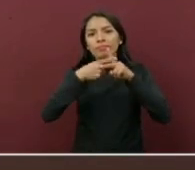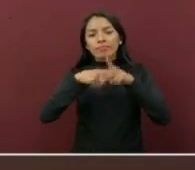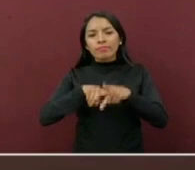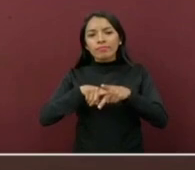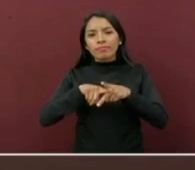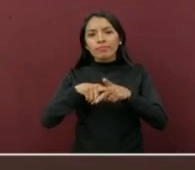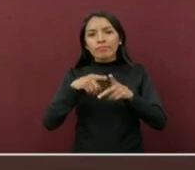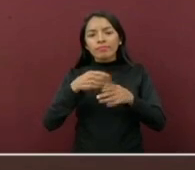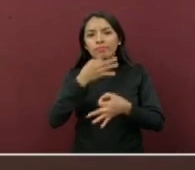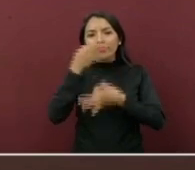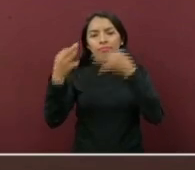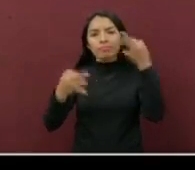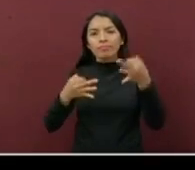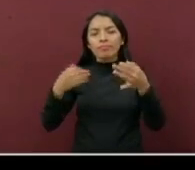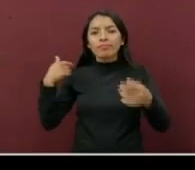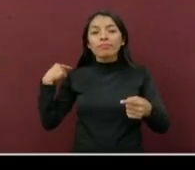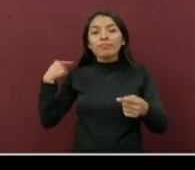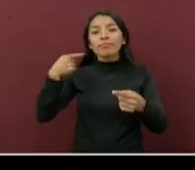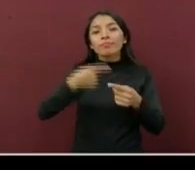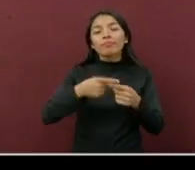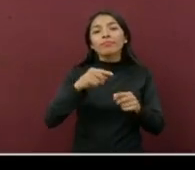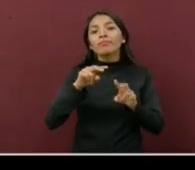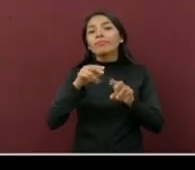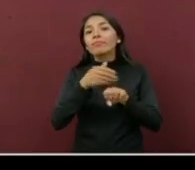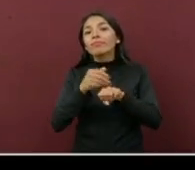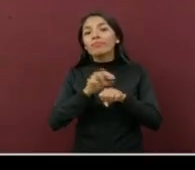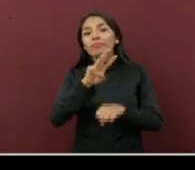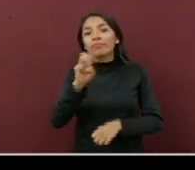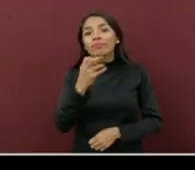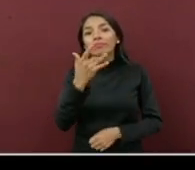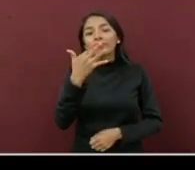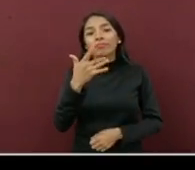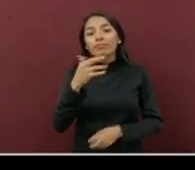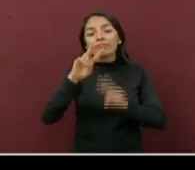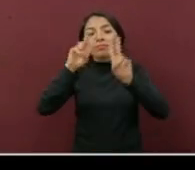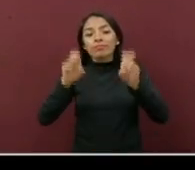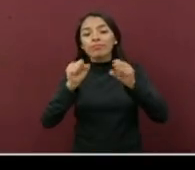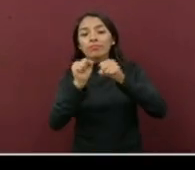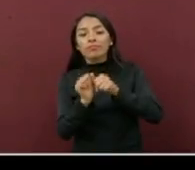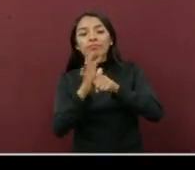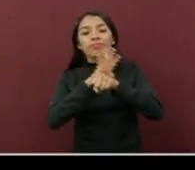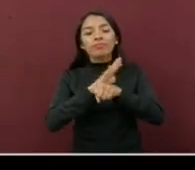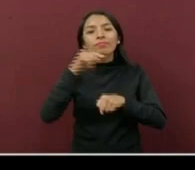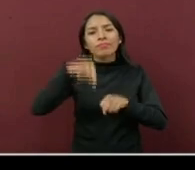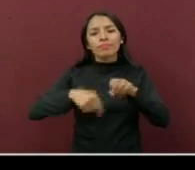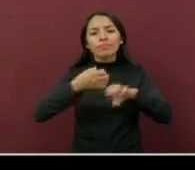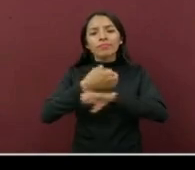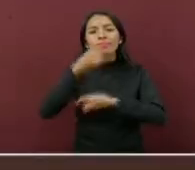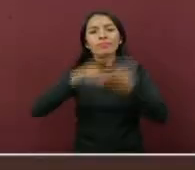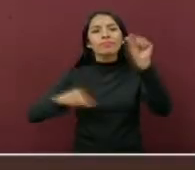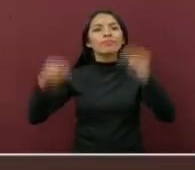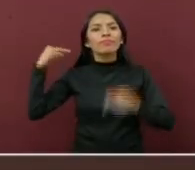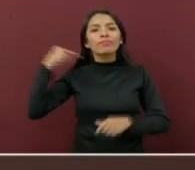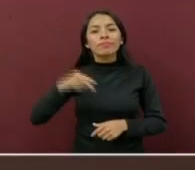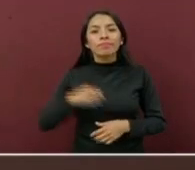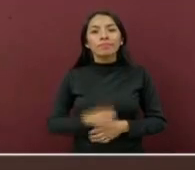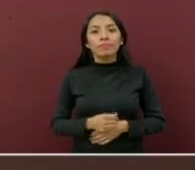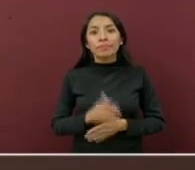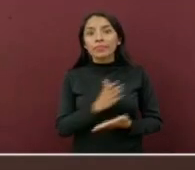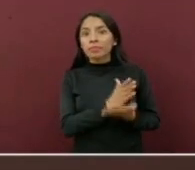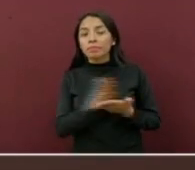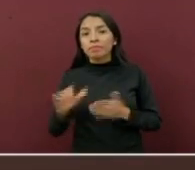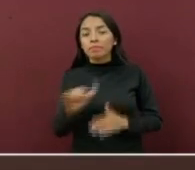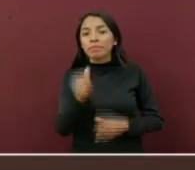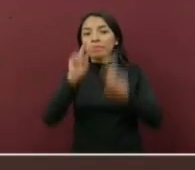número 355 de la actualización del coronavirus en nuestro estado pero además hablaremos hoy